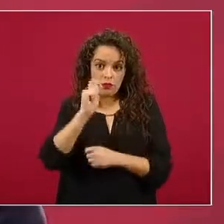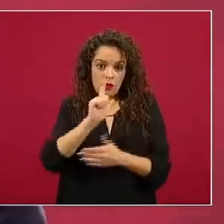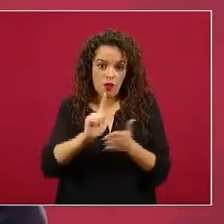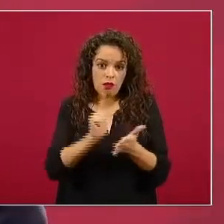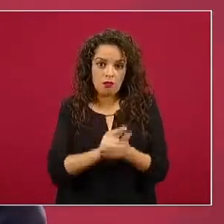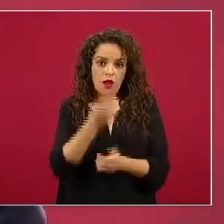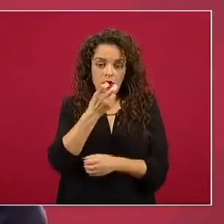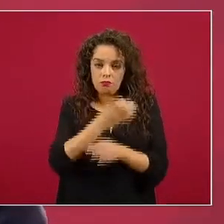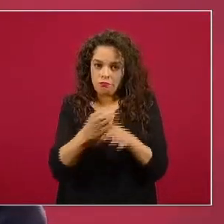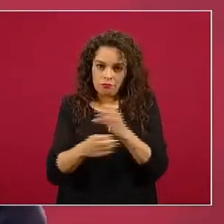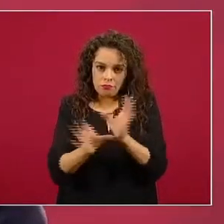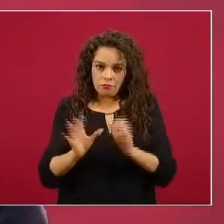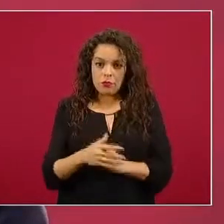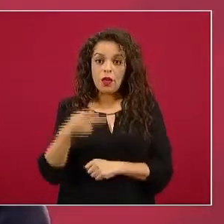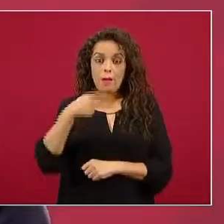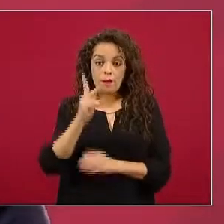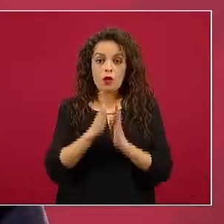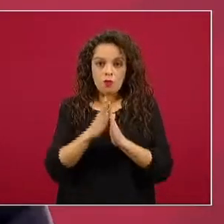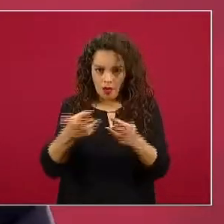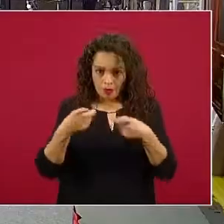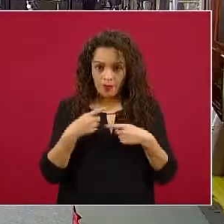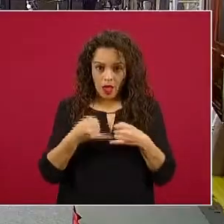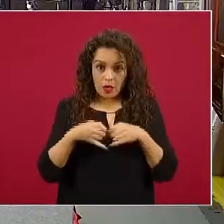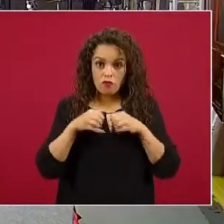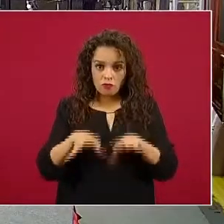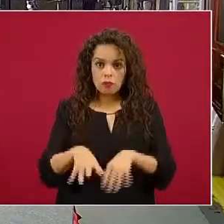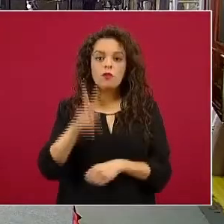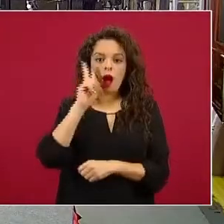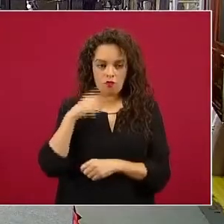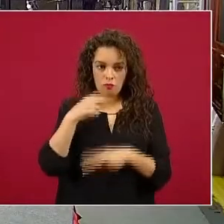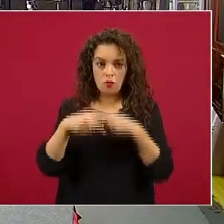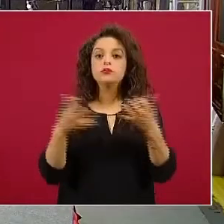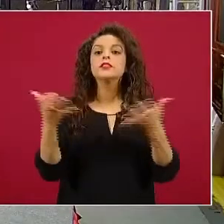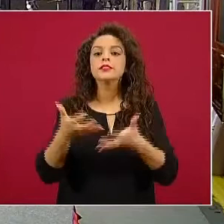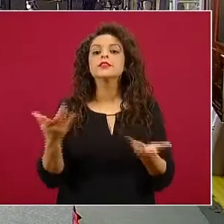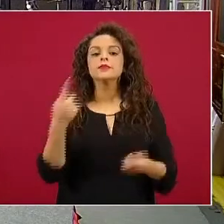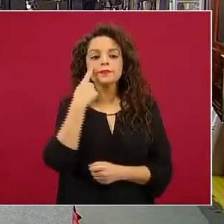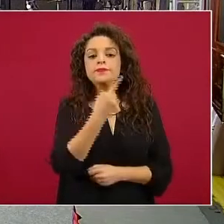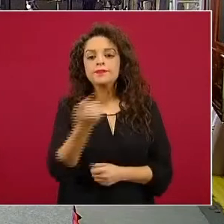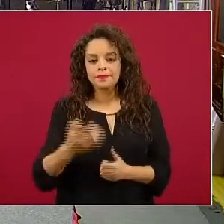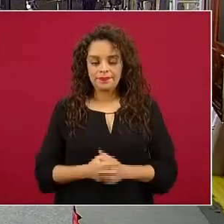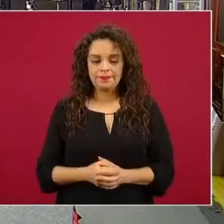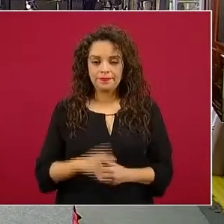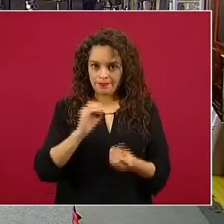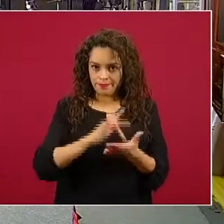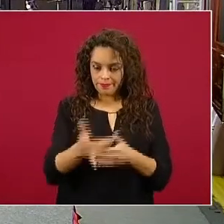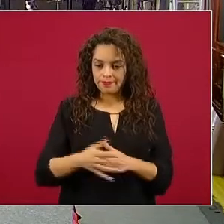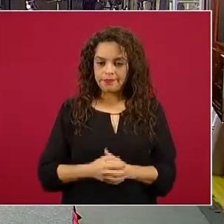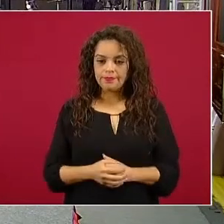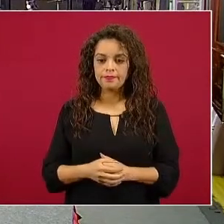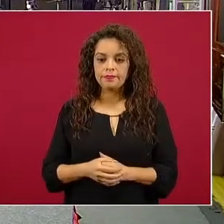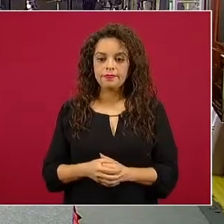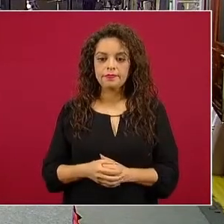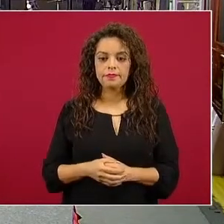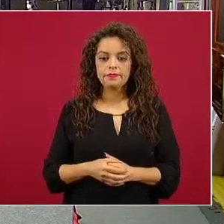Pero por favor, facilíteme la información y actuamos. Doctor Salvador Aburto. Bueno, en realidad